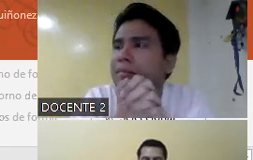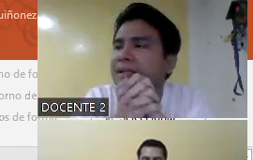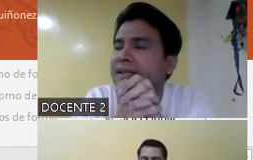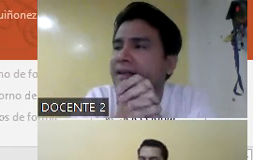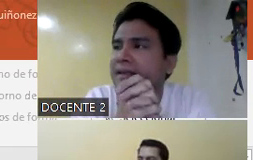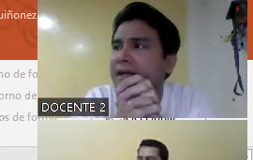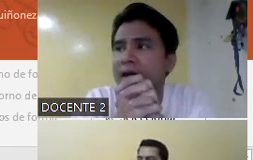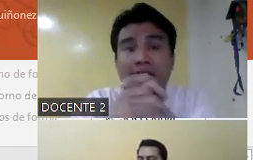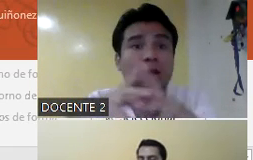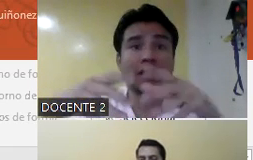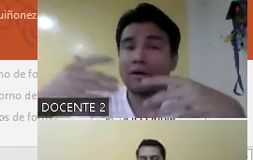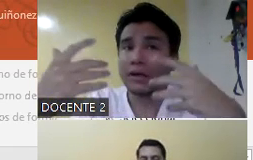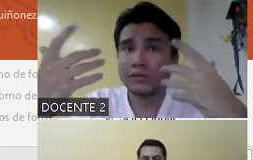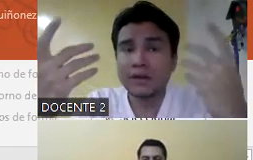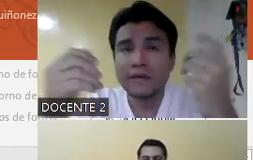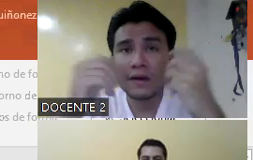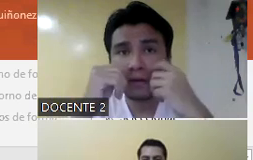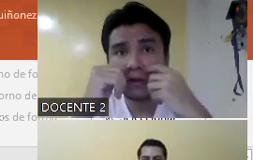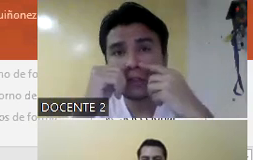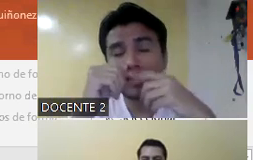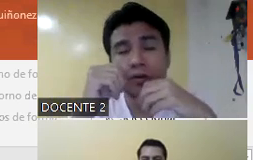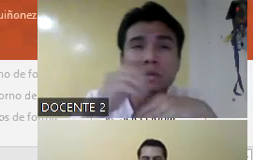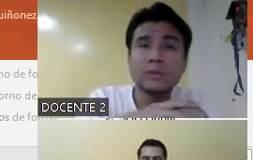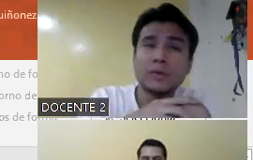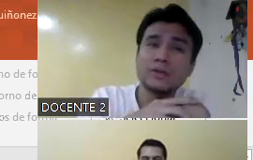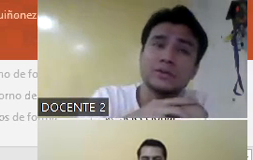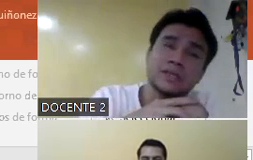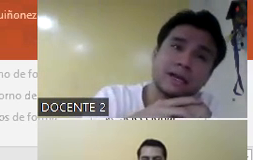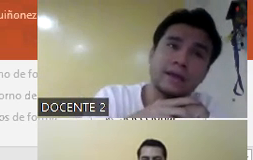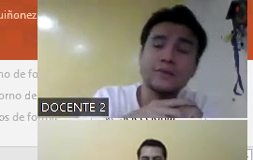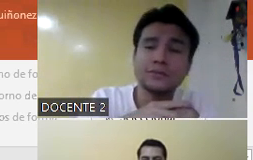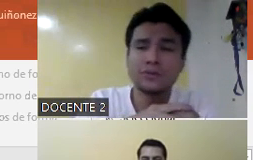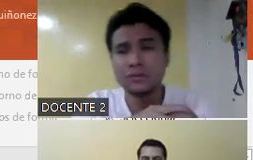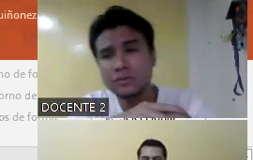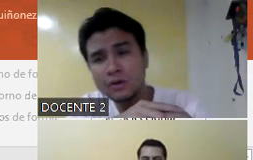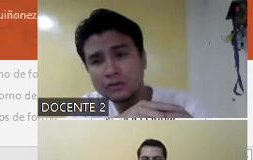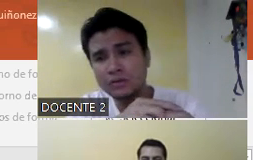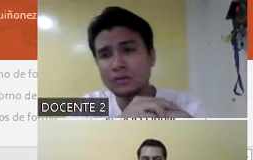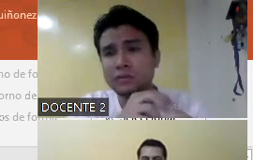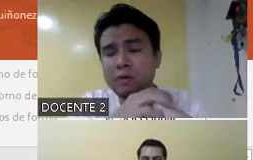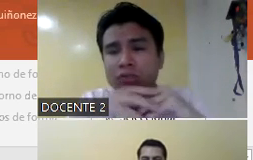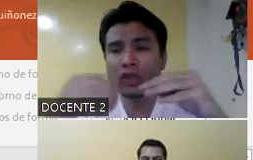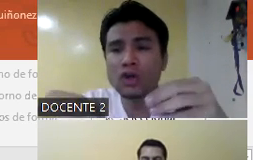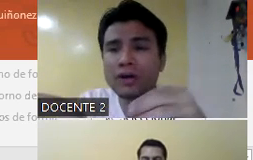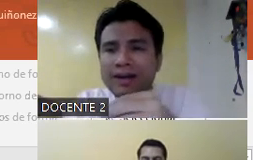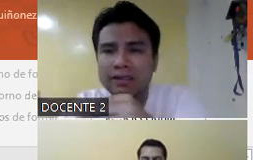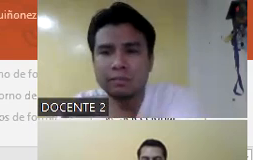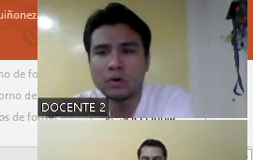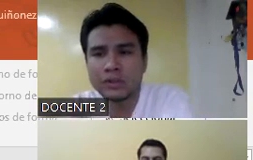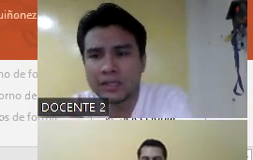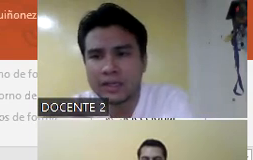nuestros pacientes, aunque suene feo, los vemos por ahí todos decaídos, todos tontos, todos bobos,